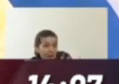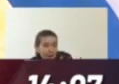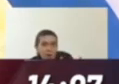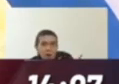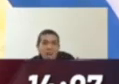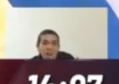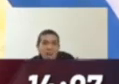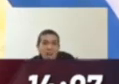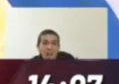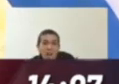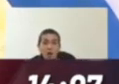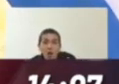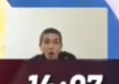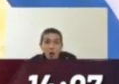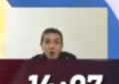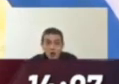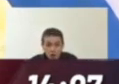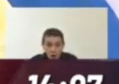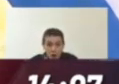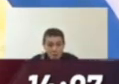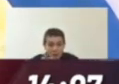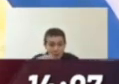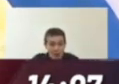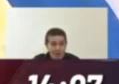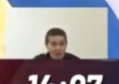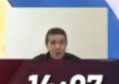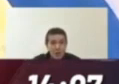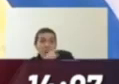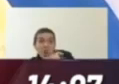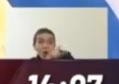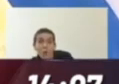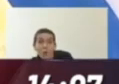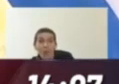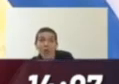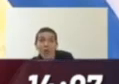al que nos sometemos y al que sometemos al otro.